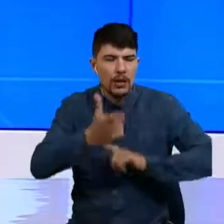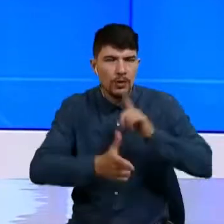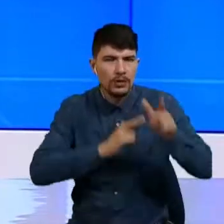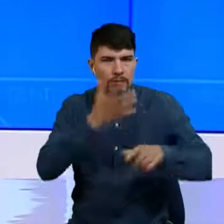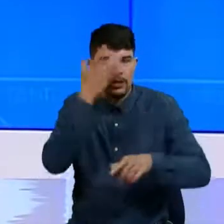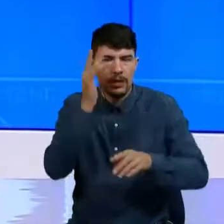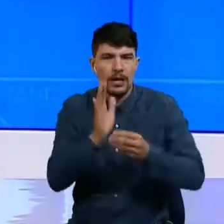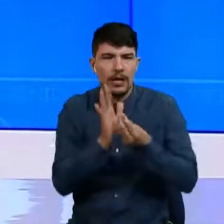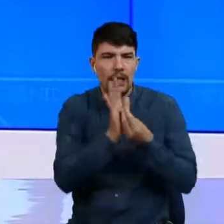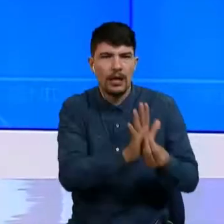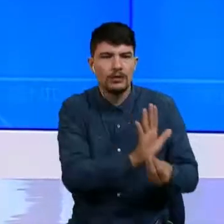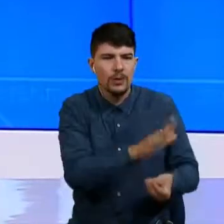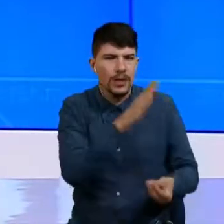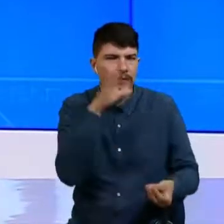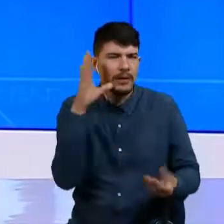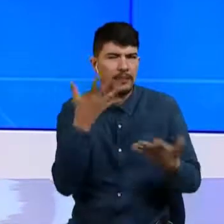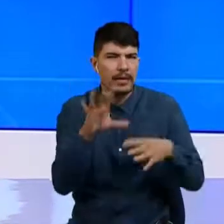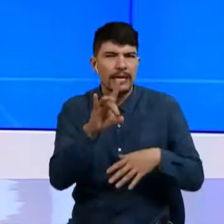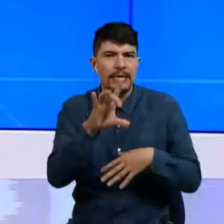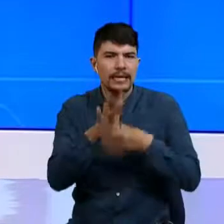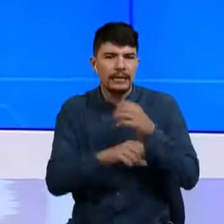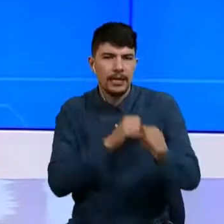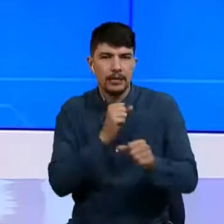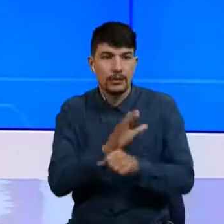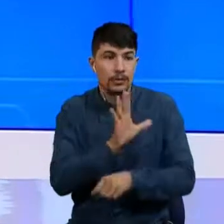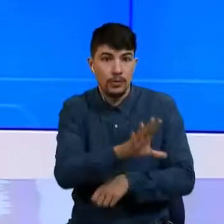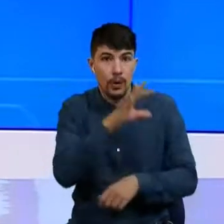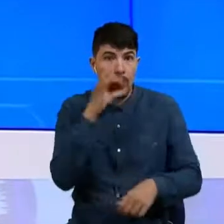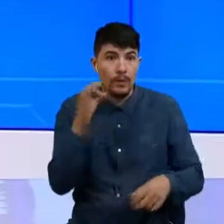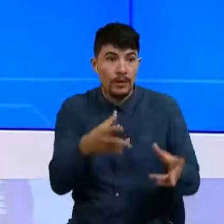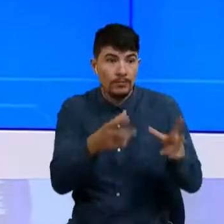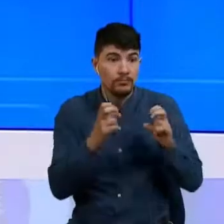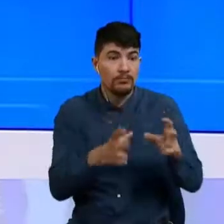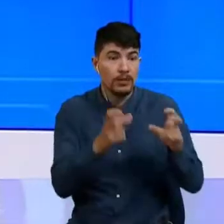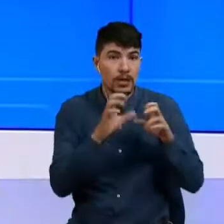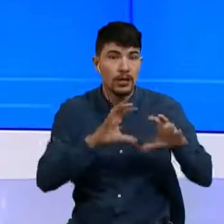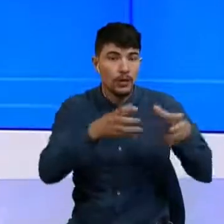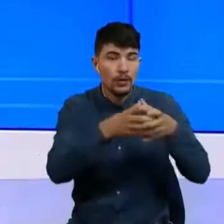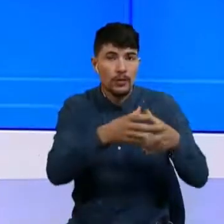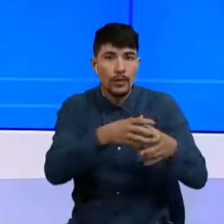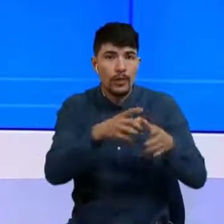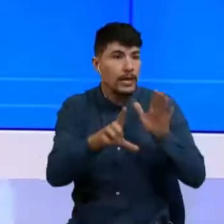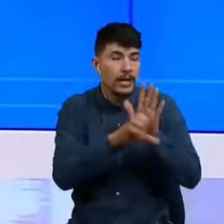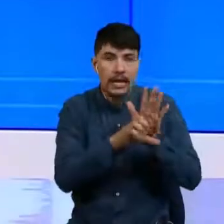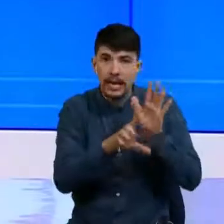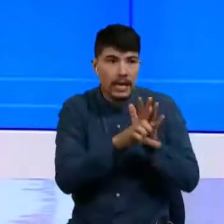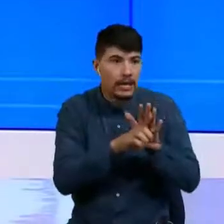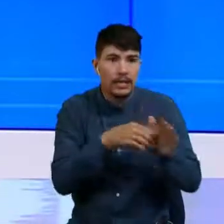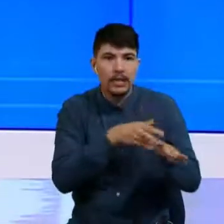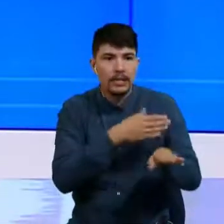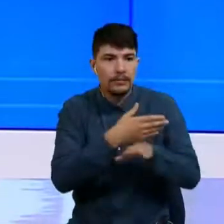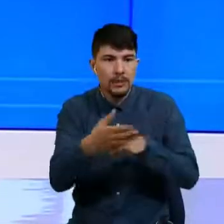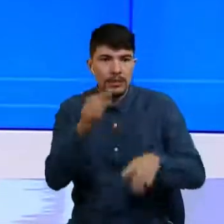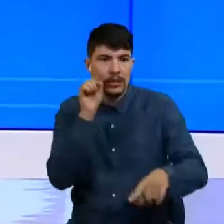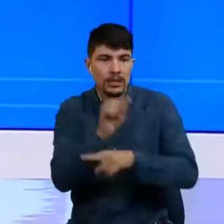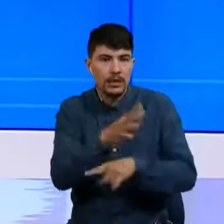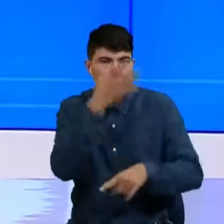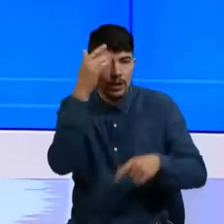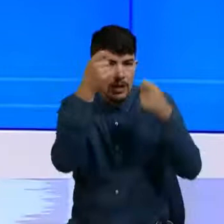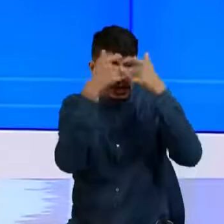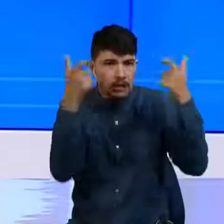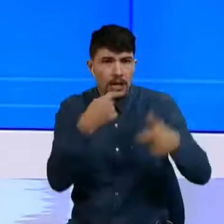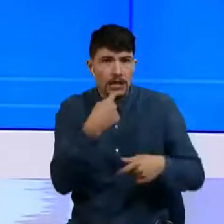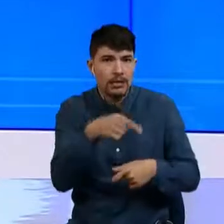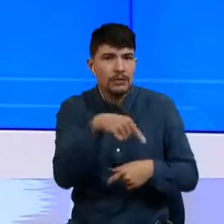exiliado de sus fincas en más de 15 años este hombre fue extorsionado por los grupos ilegales y luego acusado injustamente por el estado